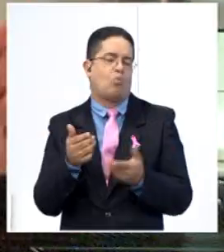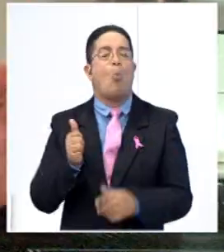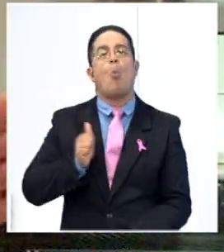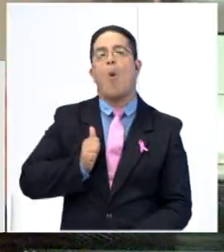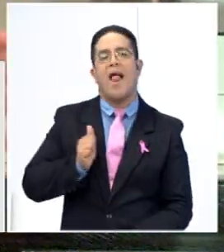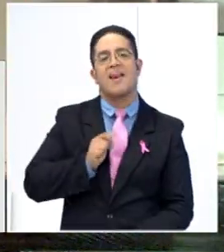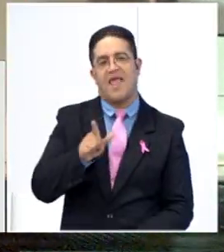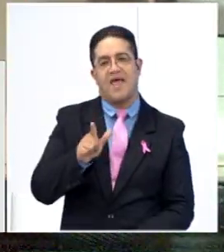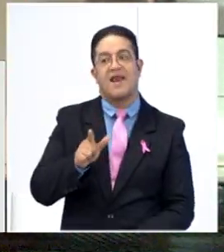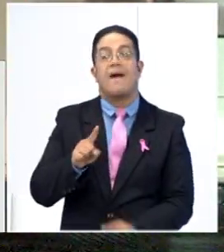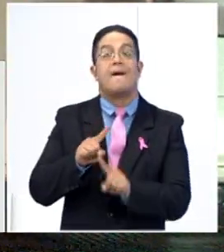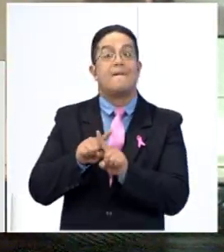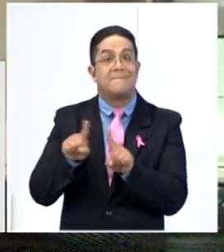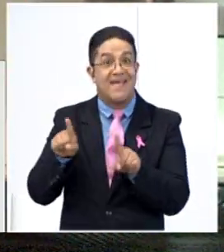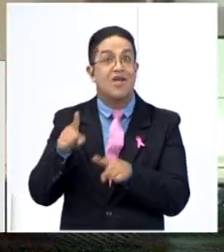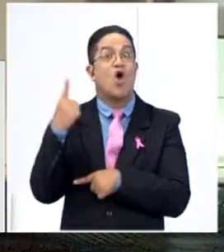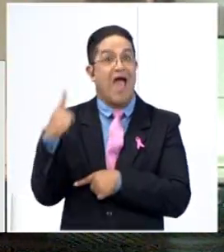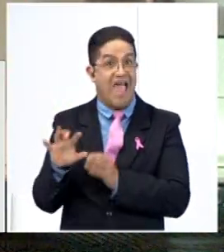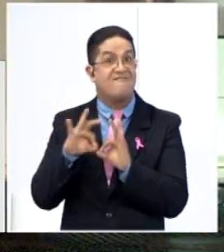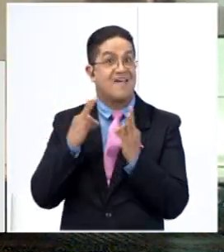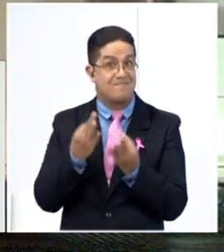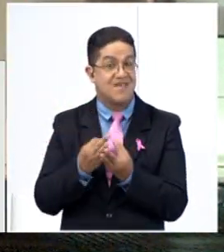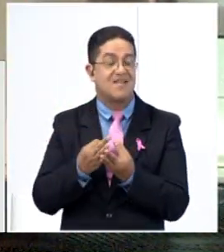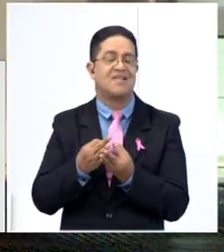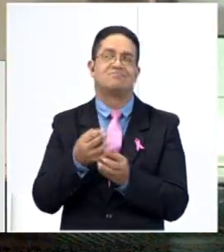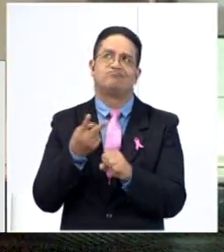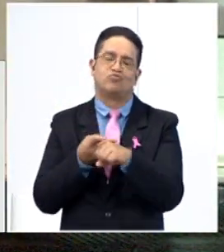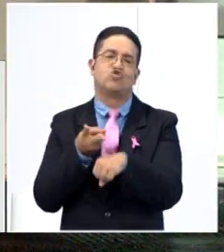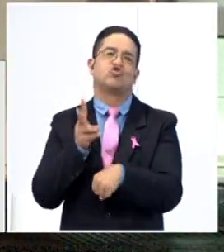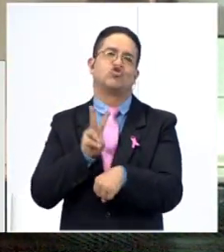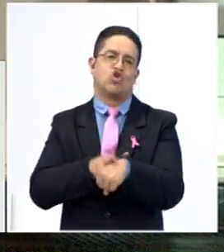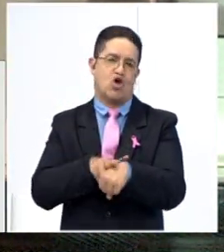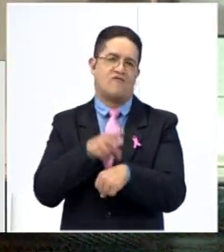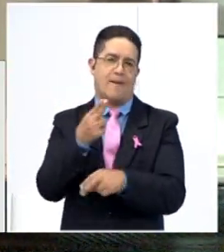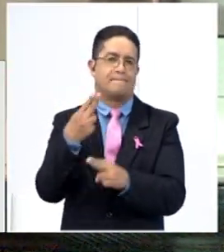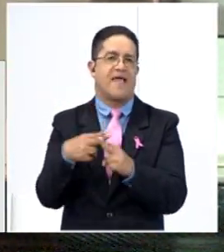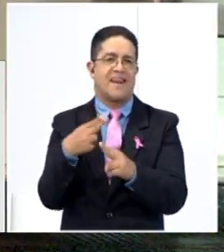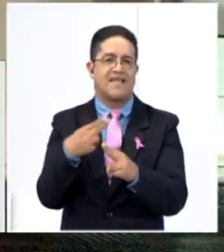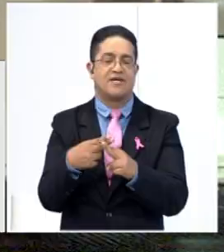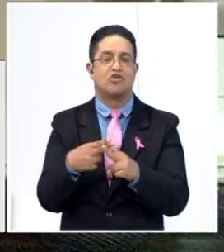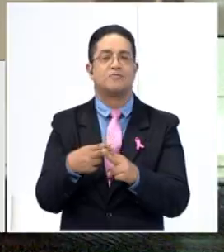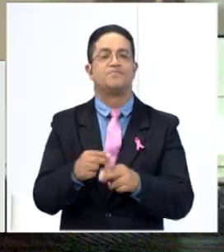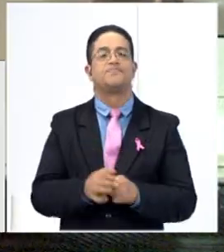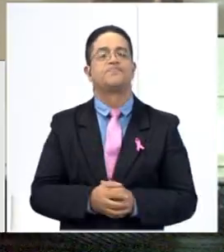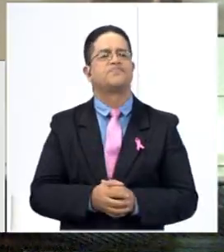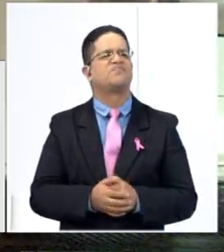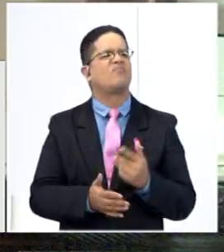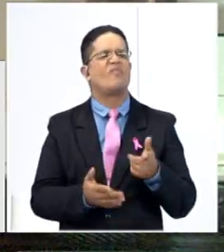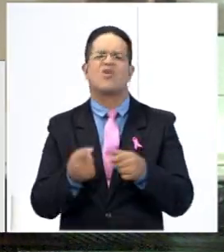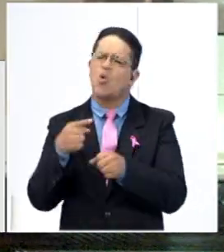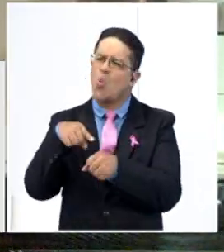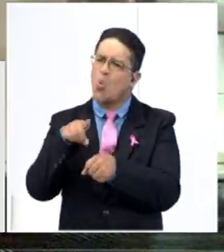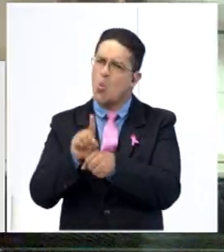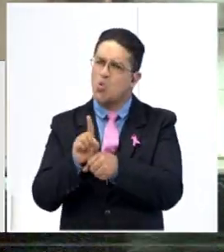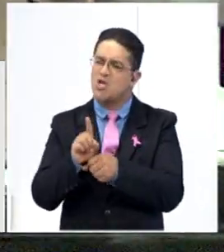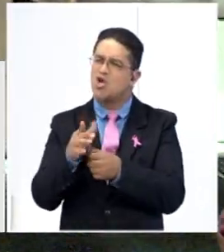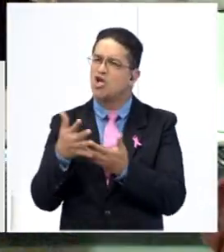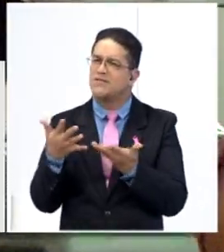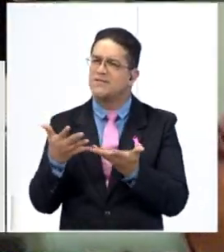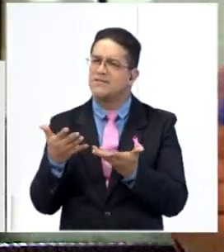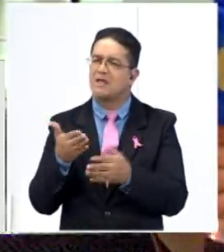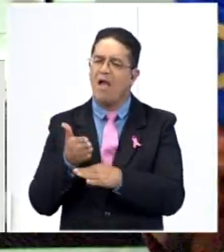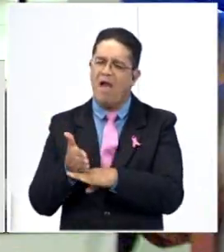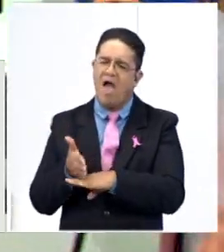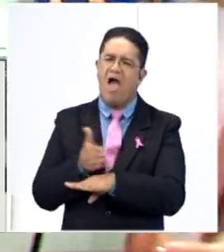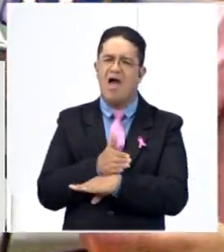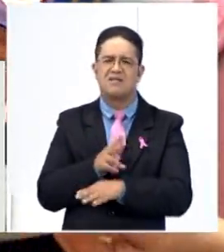tienes antecedentes, aumenta el riesgo, pero es necesario, como les dije. Lo único que cambia la condición de hacerlo un poco antes de